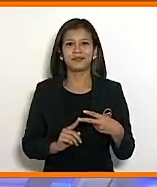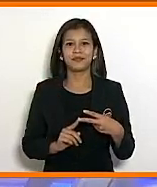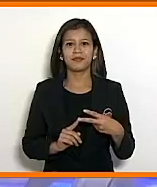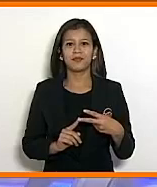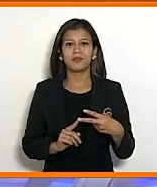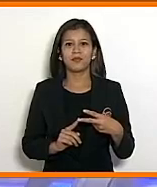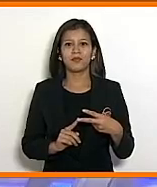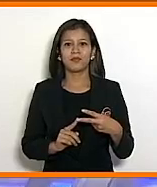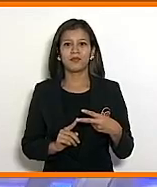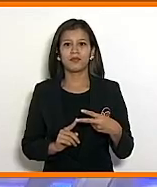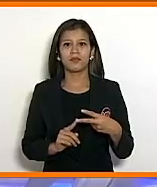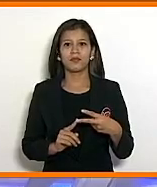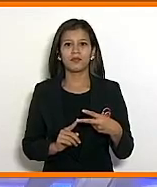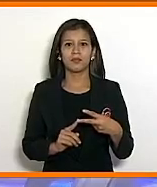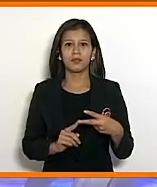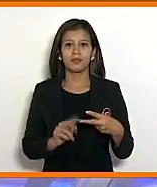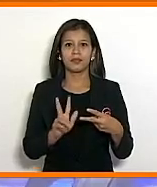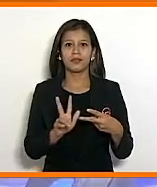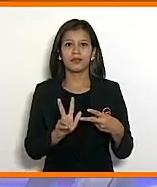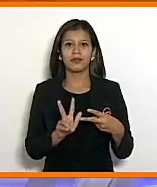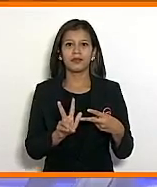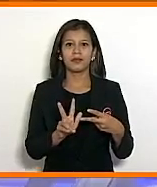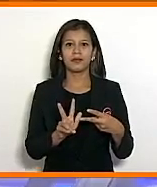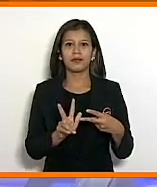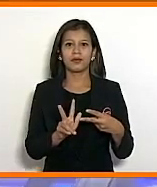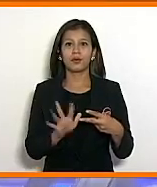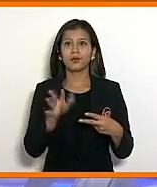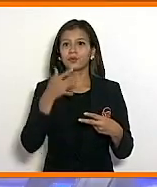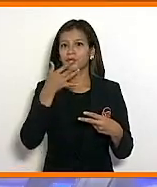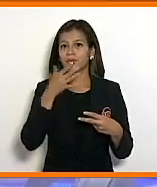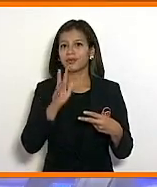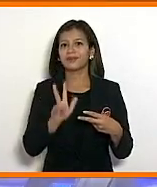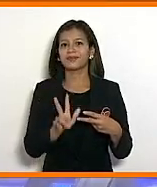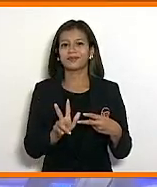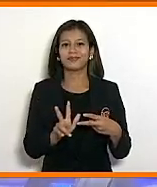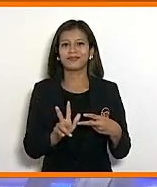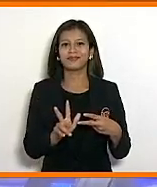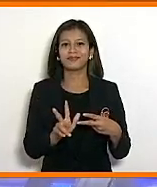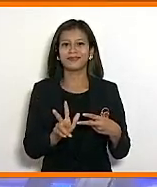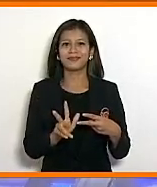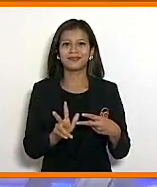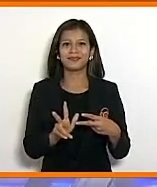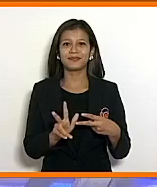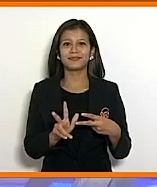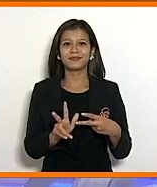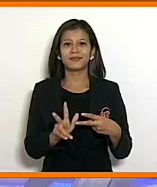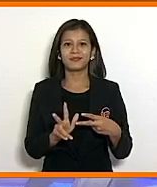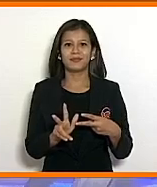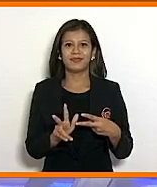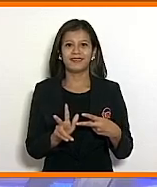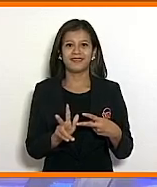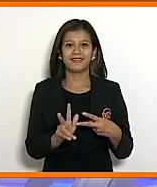atentos. El 3, segundo dígito suerte. Y este es